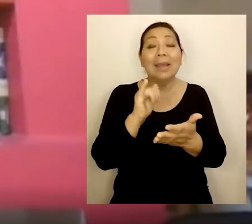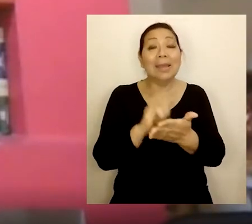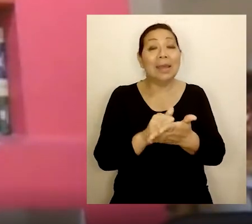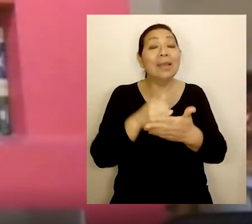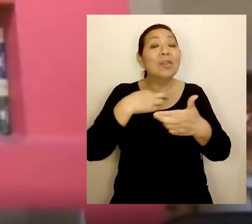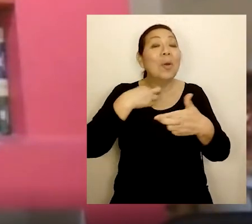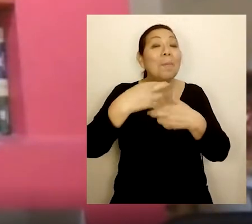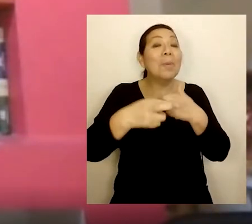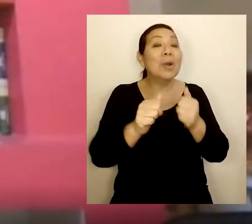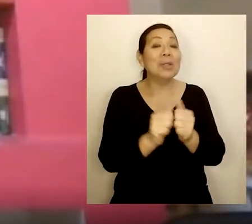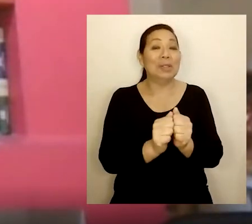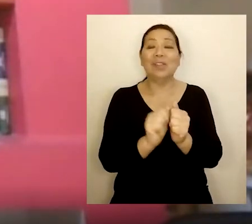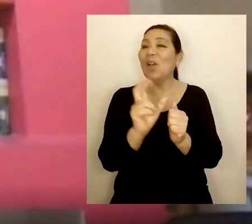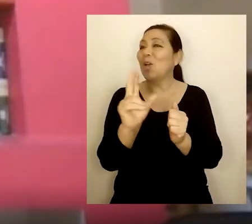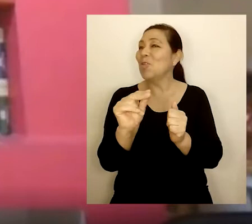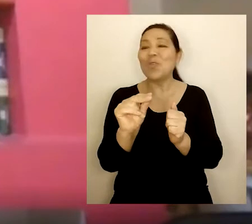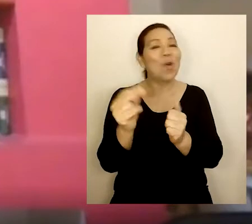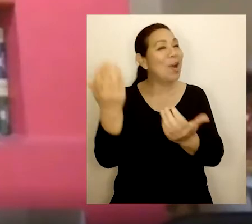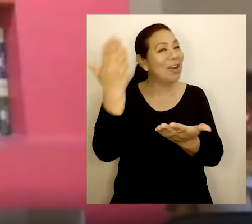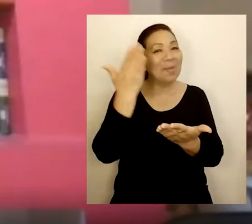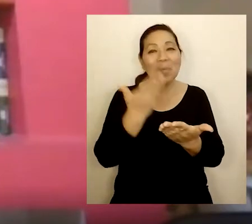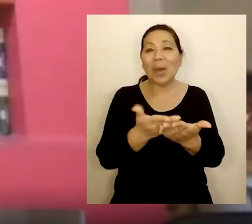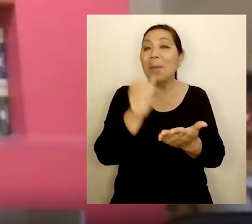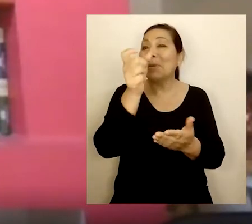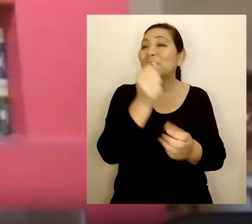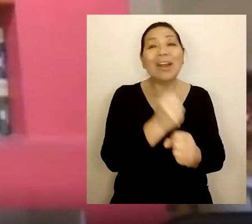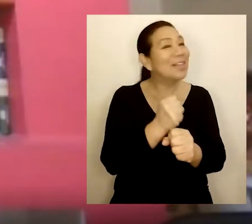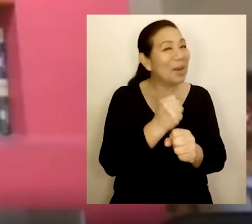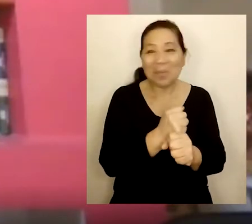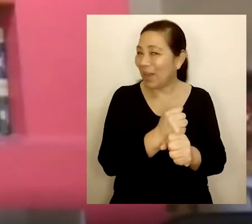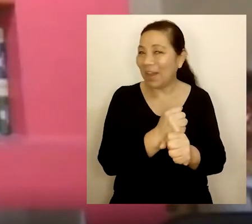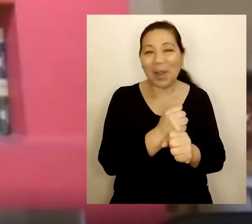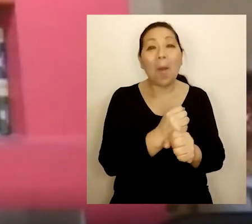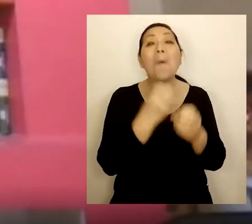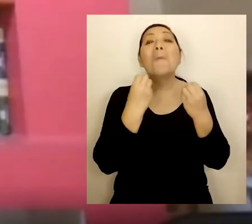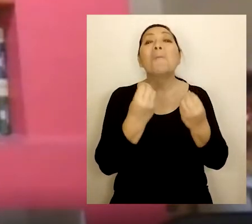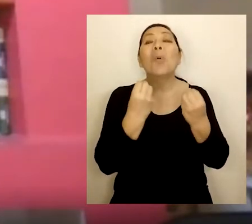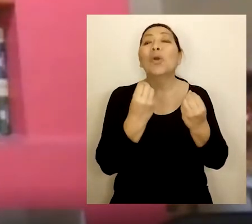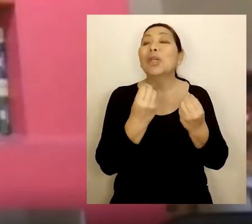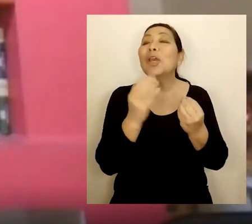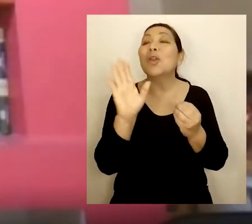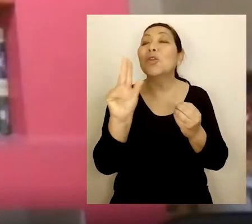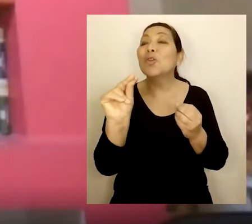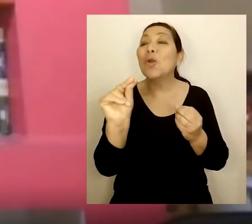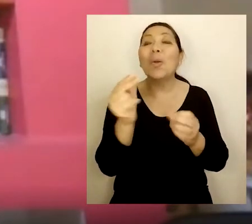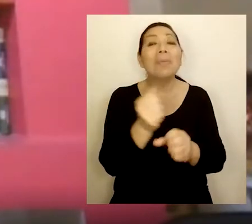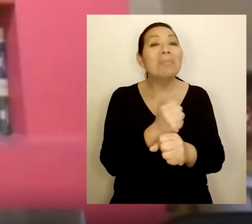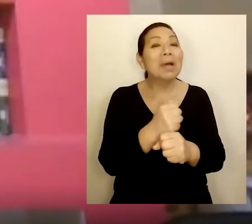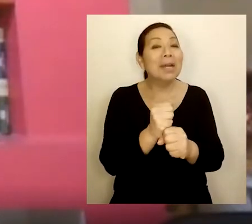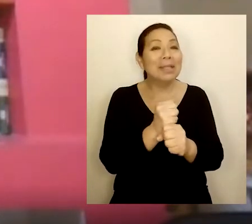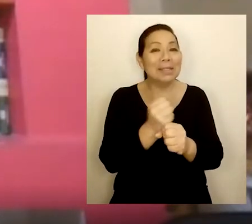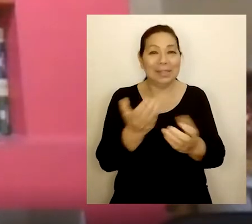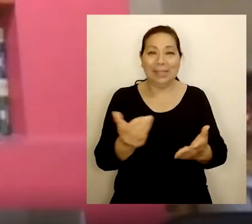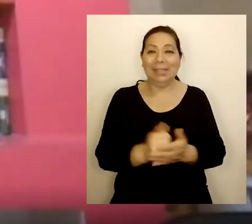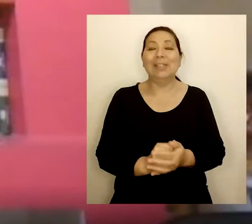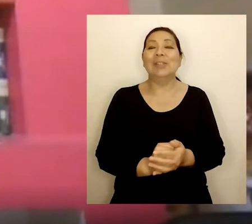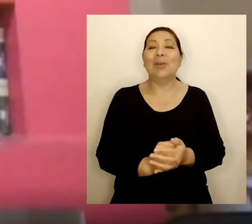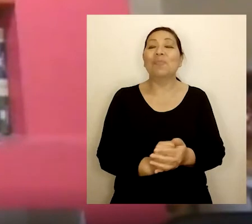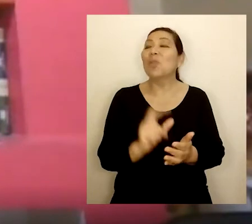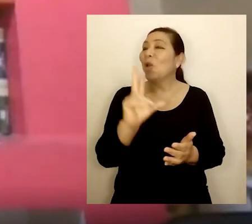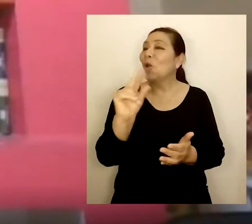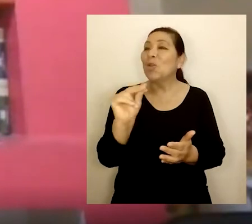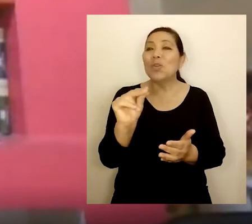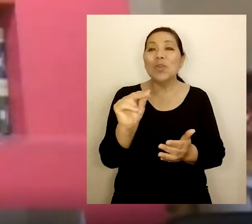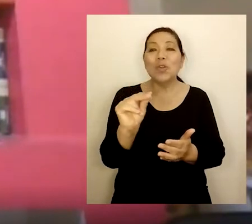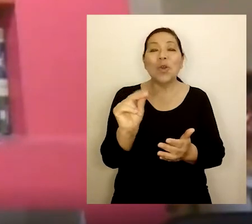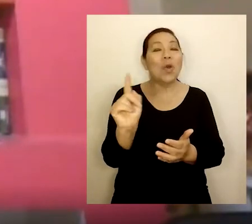de dicho proceso no le alcanza al trabajador, porque no participó en dicho proceso, no